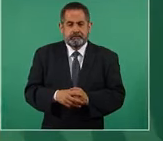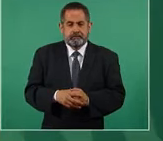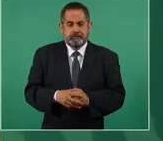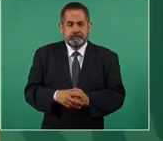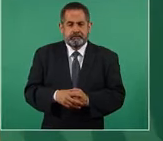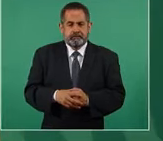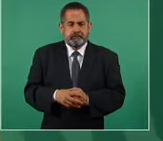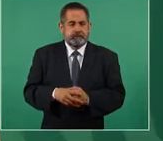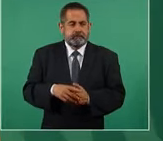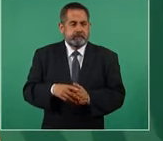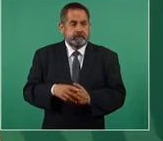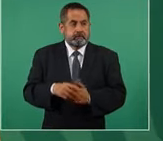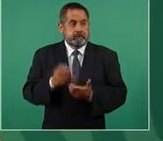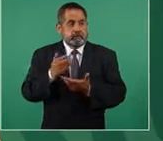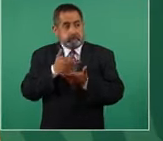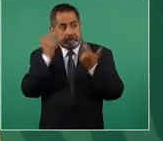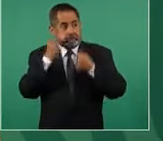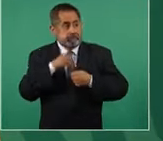un secreto